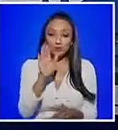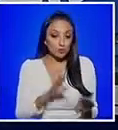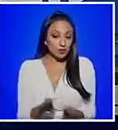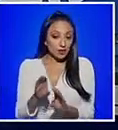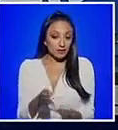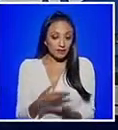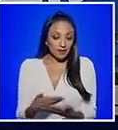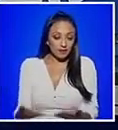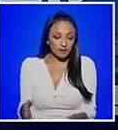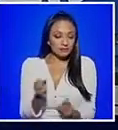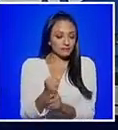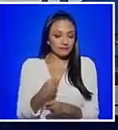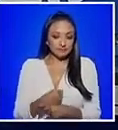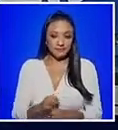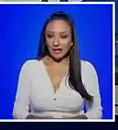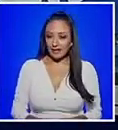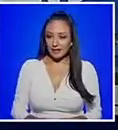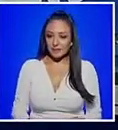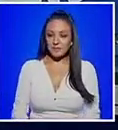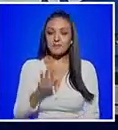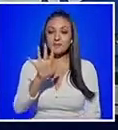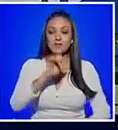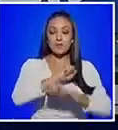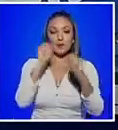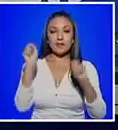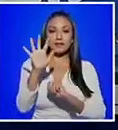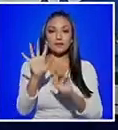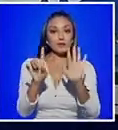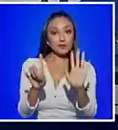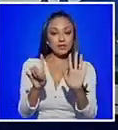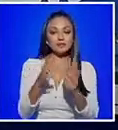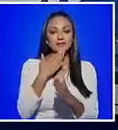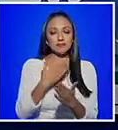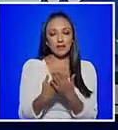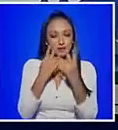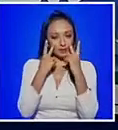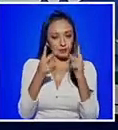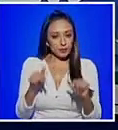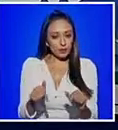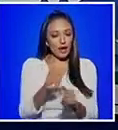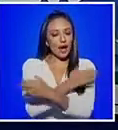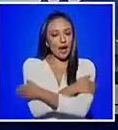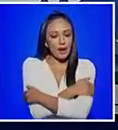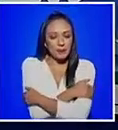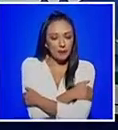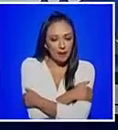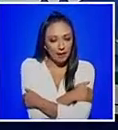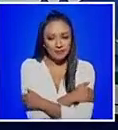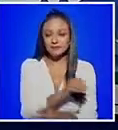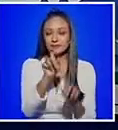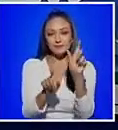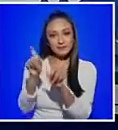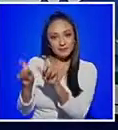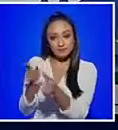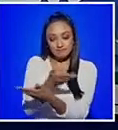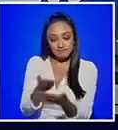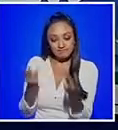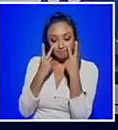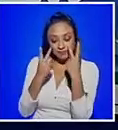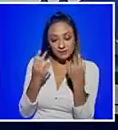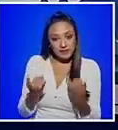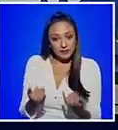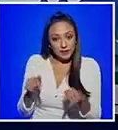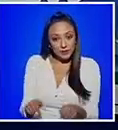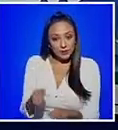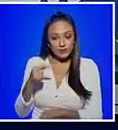todas nuestras actividades. 5:56 de la mañana, gracias siempre por su sintonía. Un abrazo a todos nuestros vecinos que se conectan con nosotros